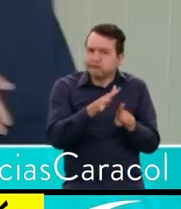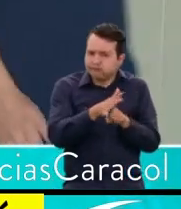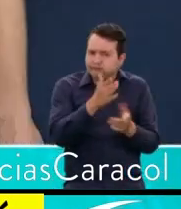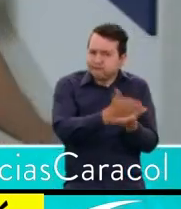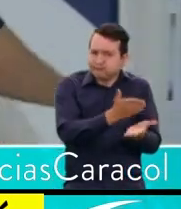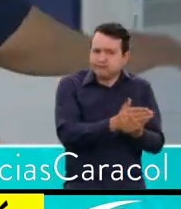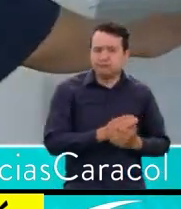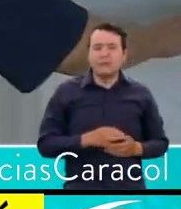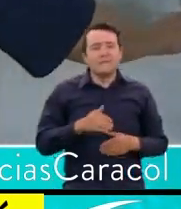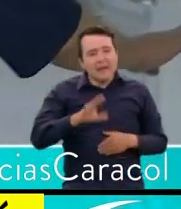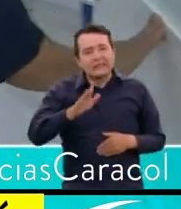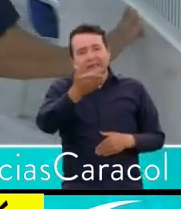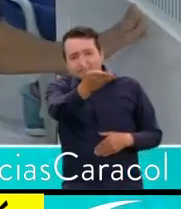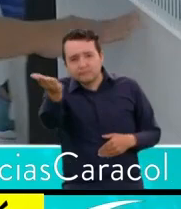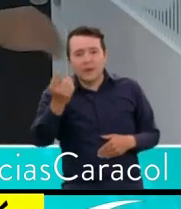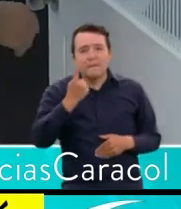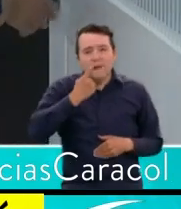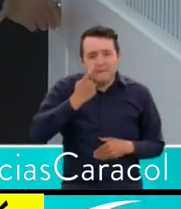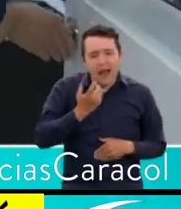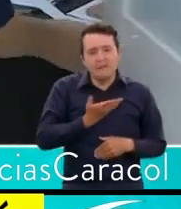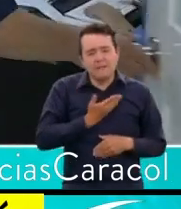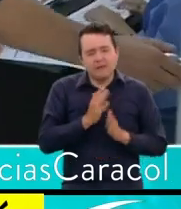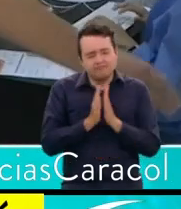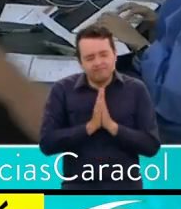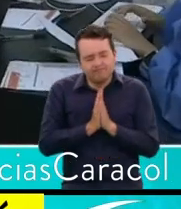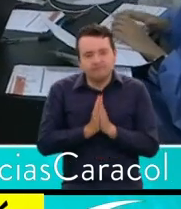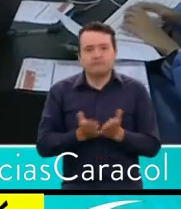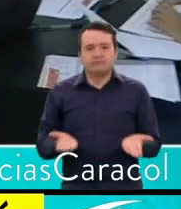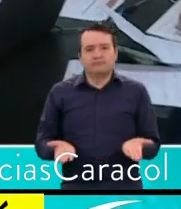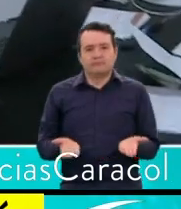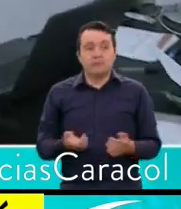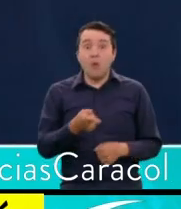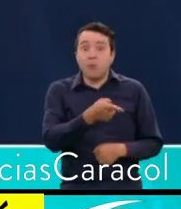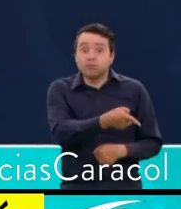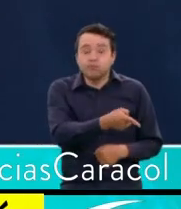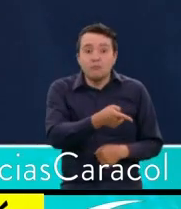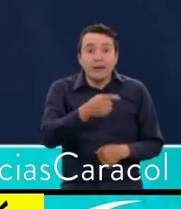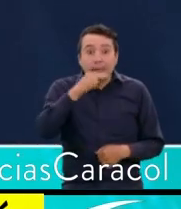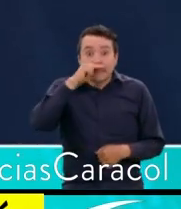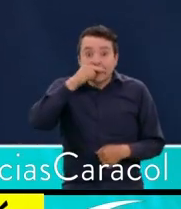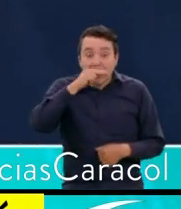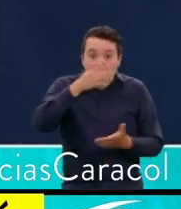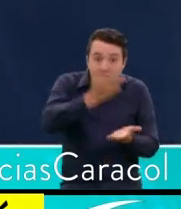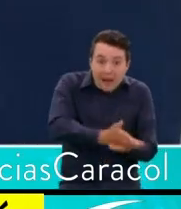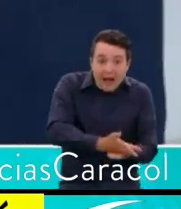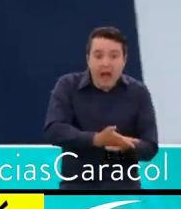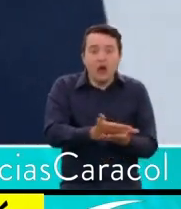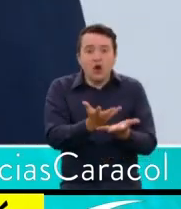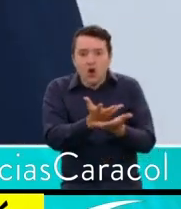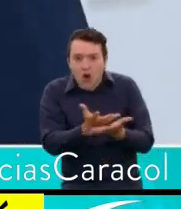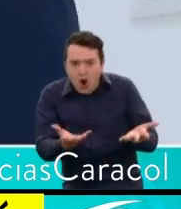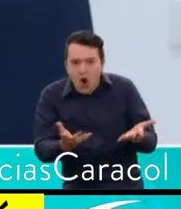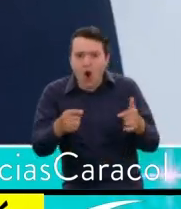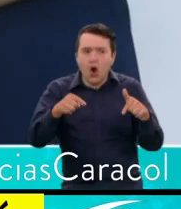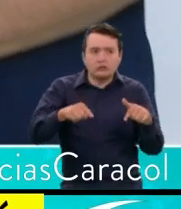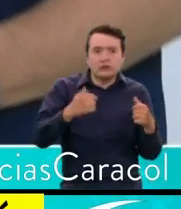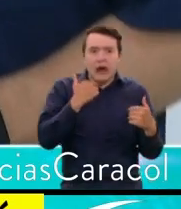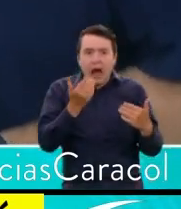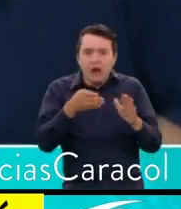de gs si les da a los niños y se nos pueden complicar al principio de nuestra pandemia tuvimos un caso que lamentar